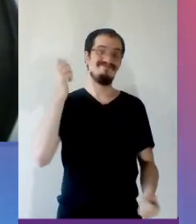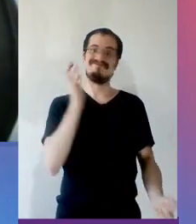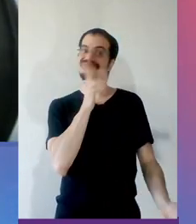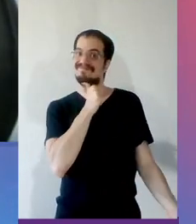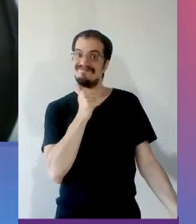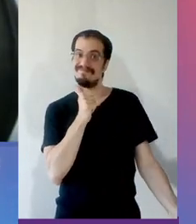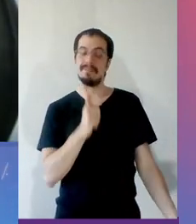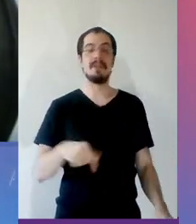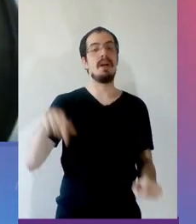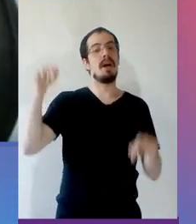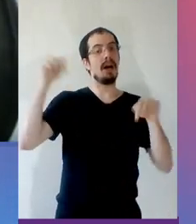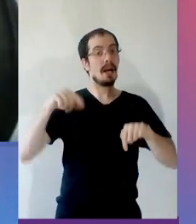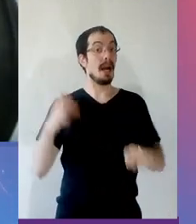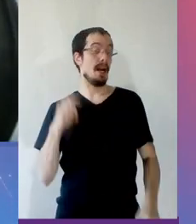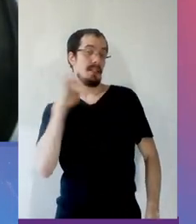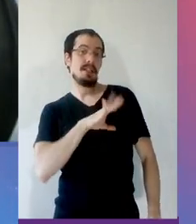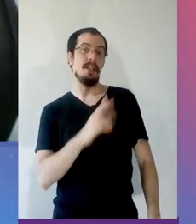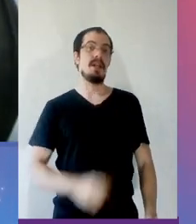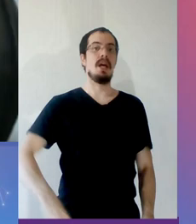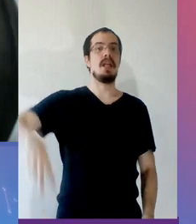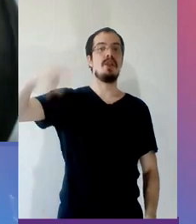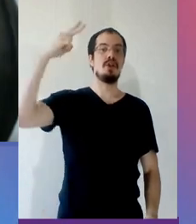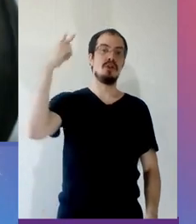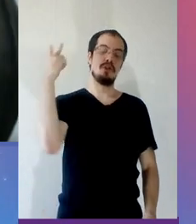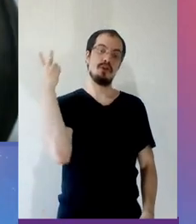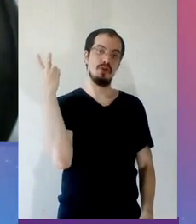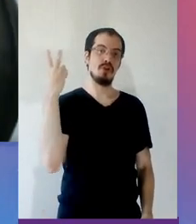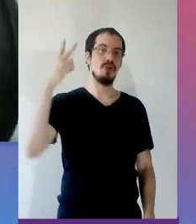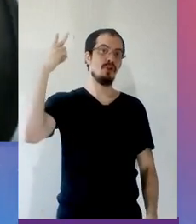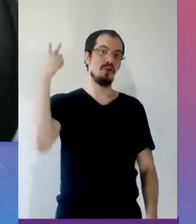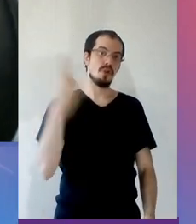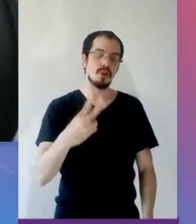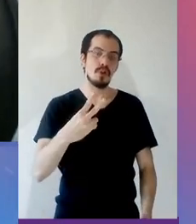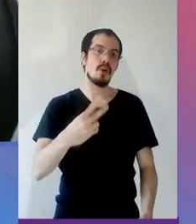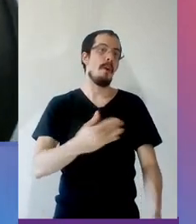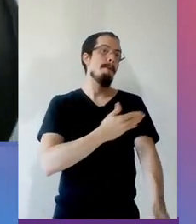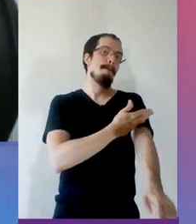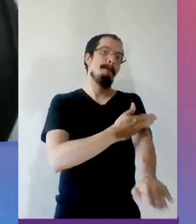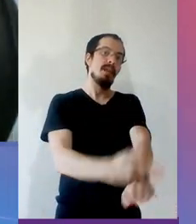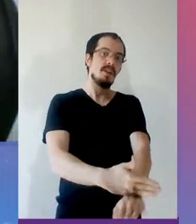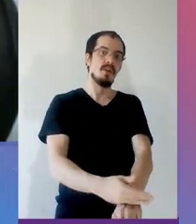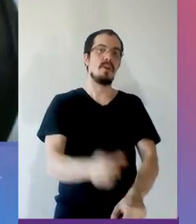2,5 millones de personas son trabajadores informales, que tienen que salir